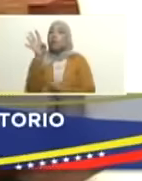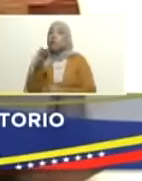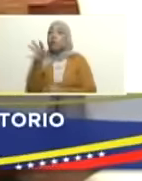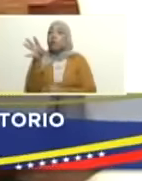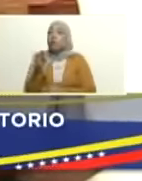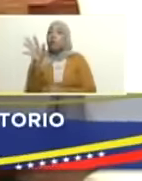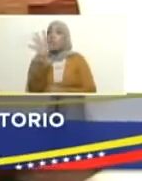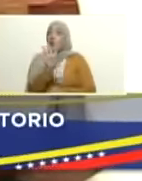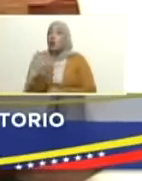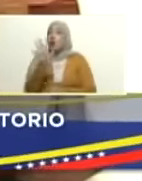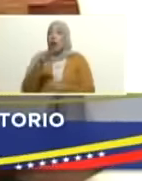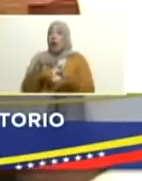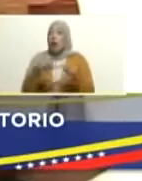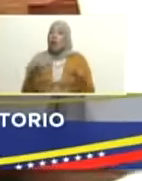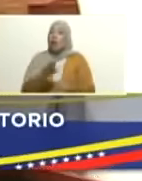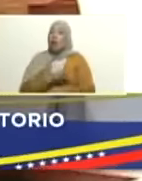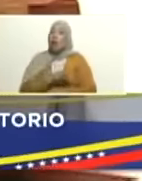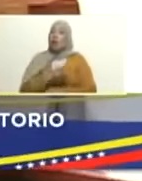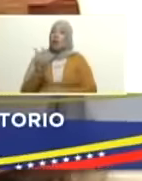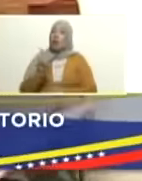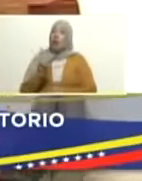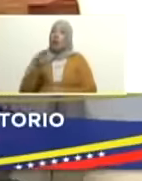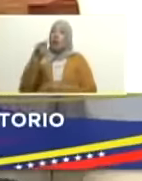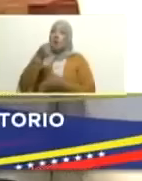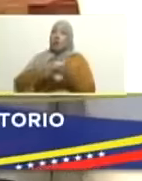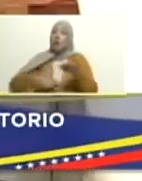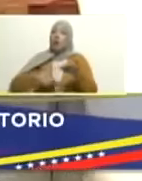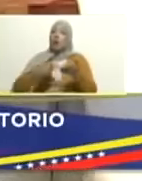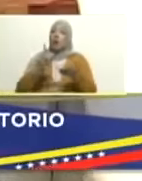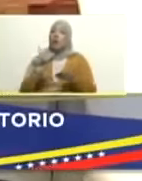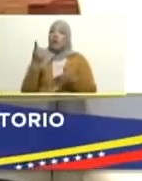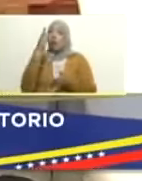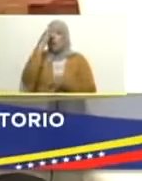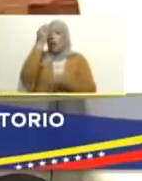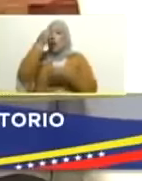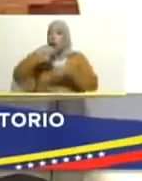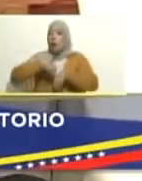está, firmado y refrendado. Primer acuerdo.